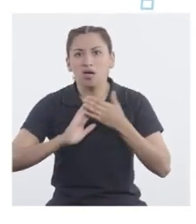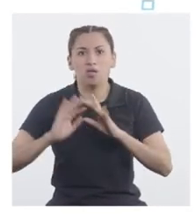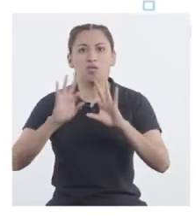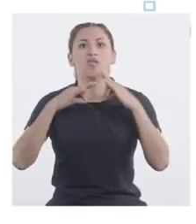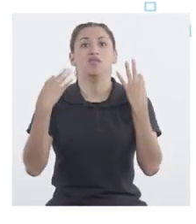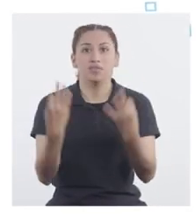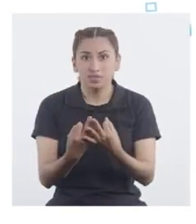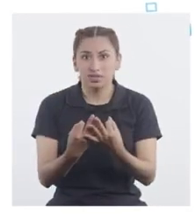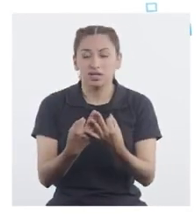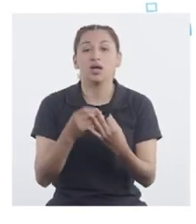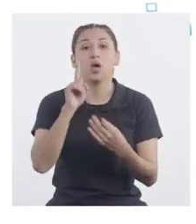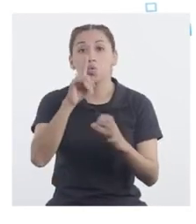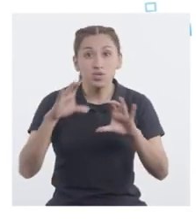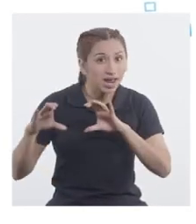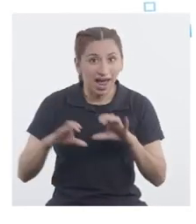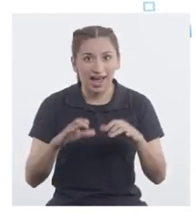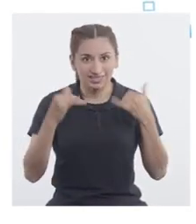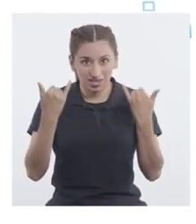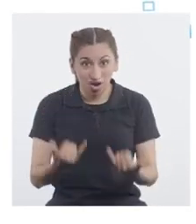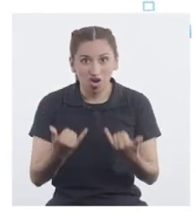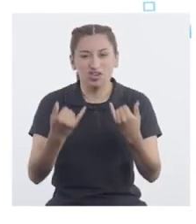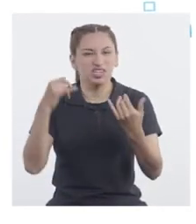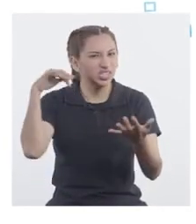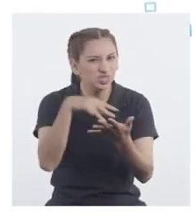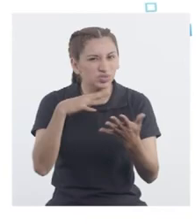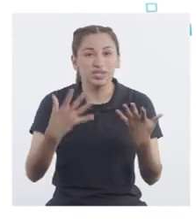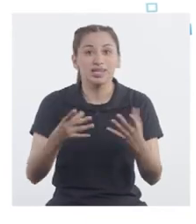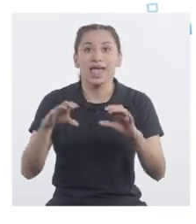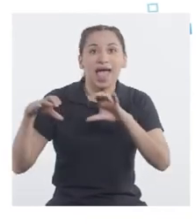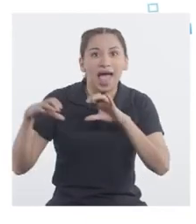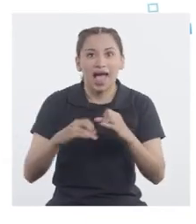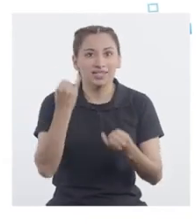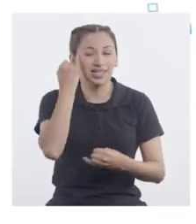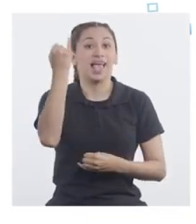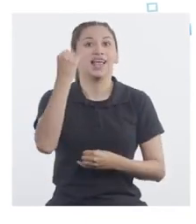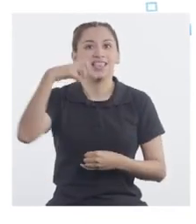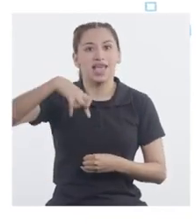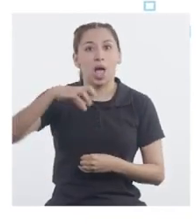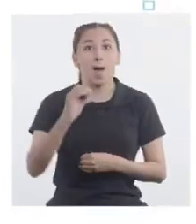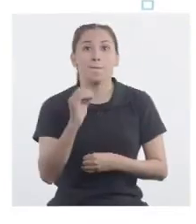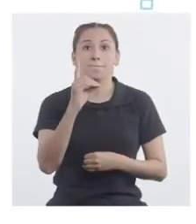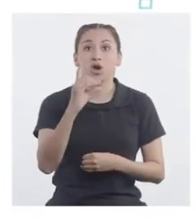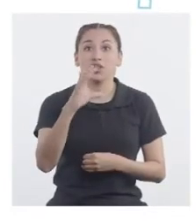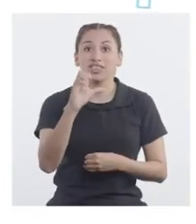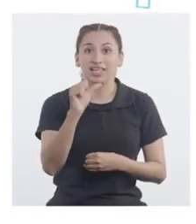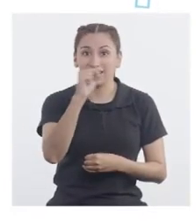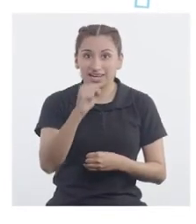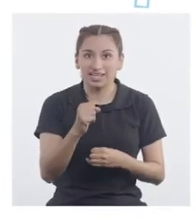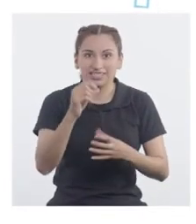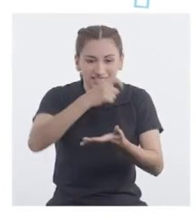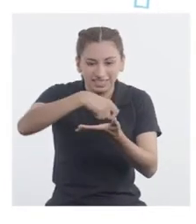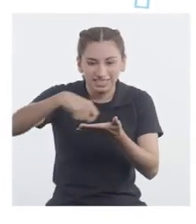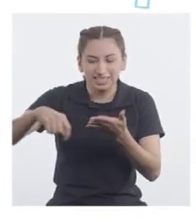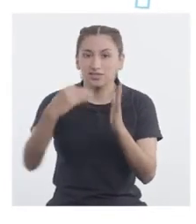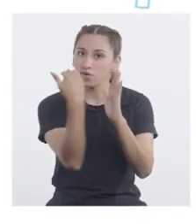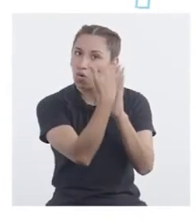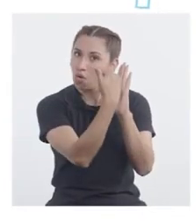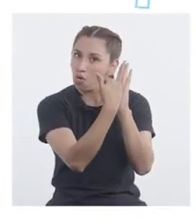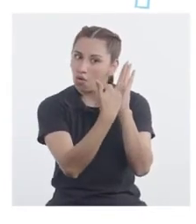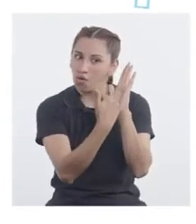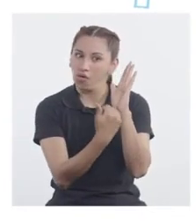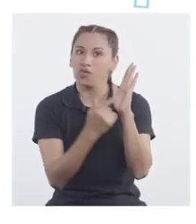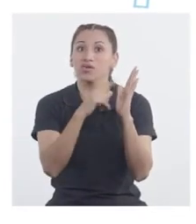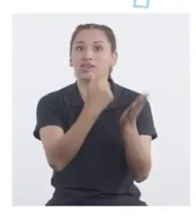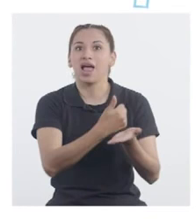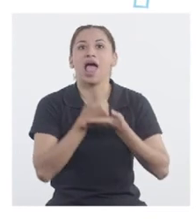comunidad? Una acción concreta que hemos descubierto hoy es la elaboración de un podcast. Escribir el guión de un podcast que